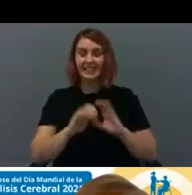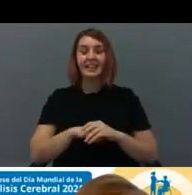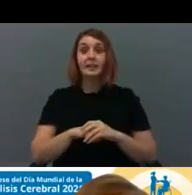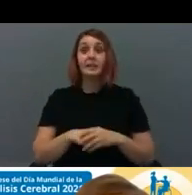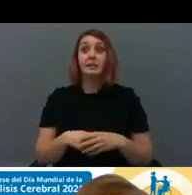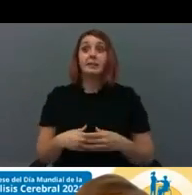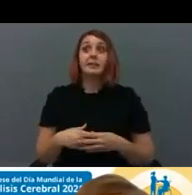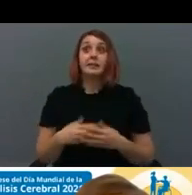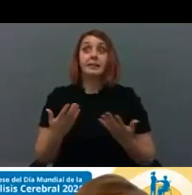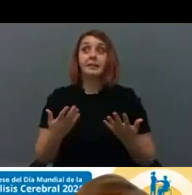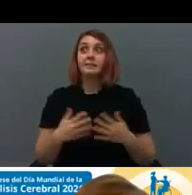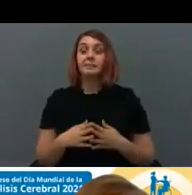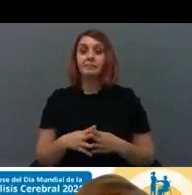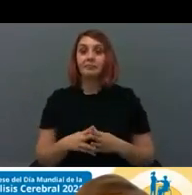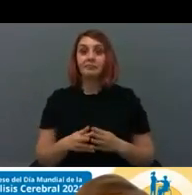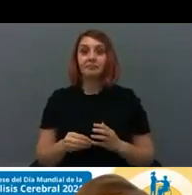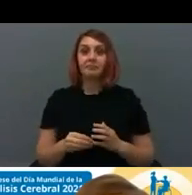y no creo que